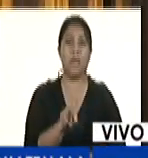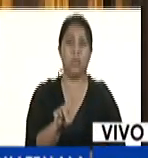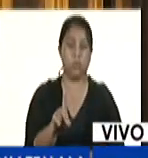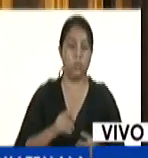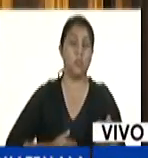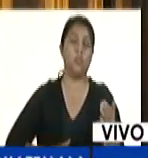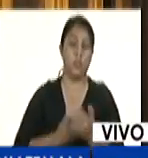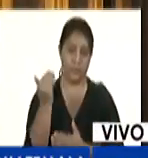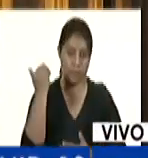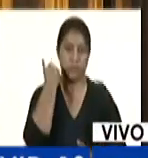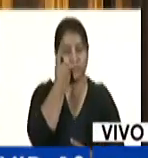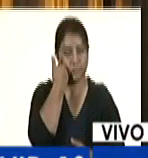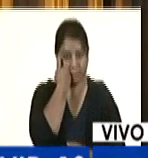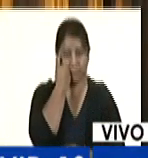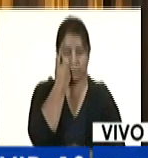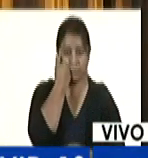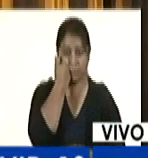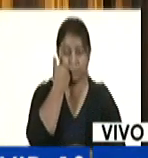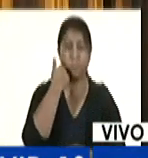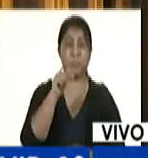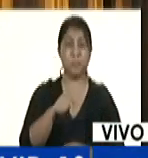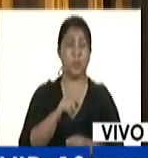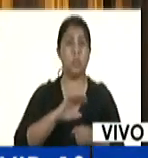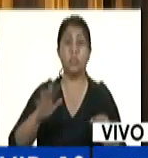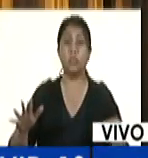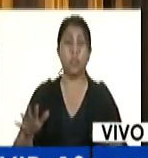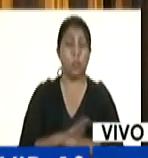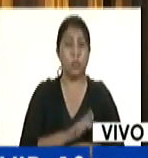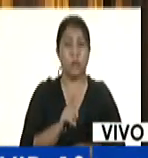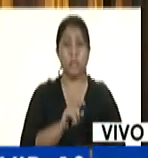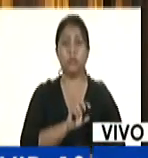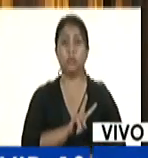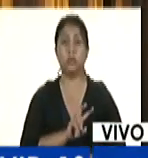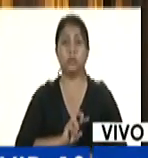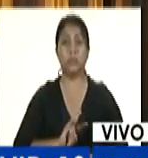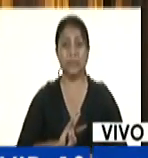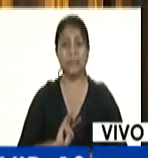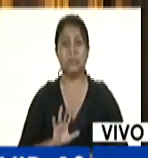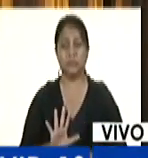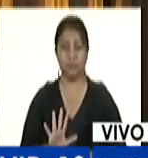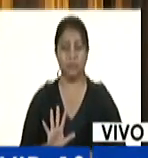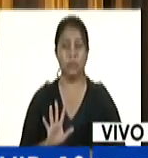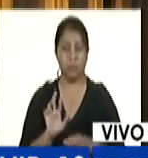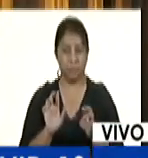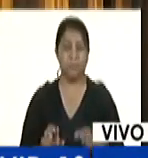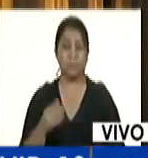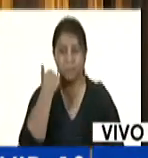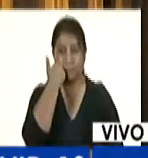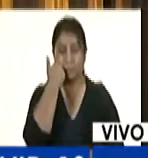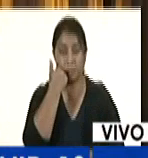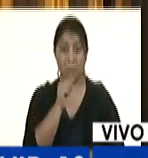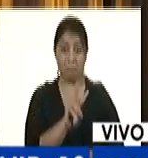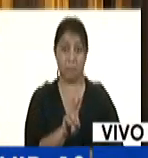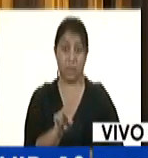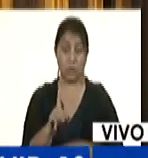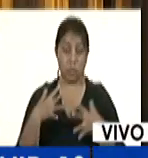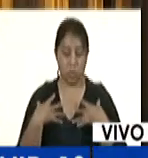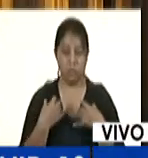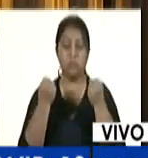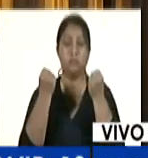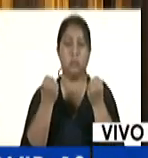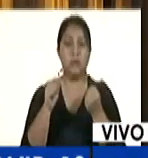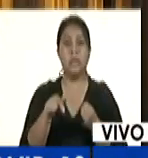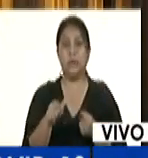nuevos que hacen un total de 235 casos. 21 personas recuperadas y